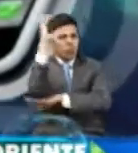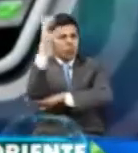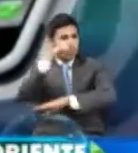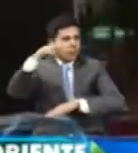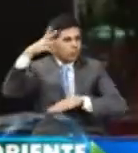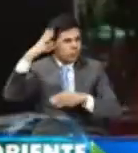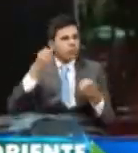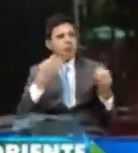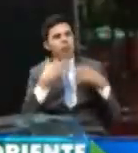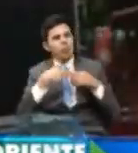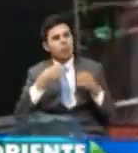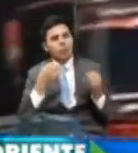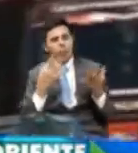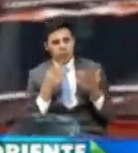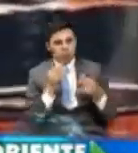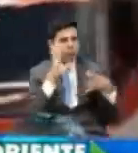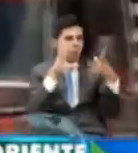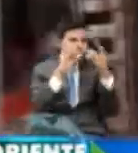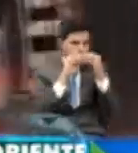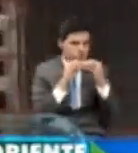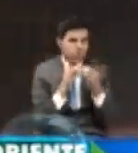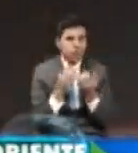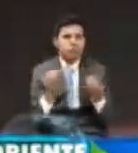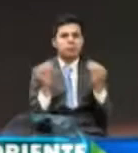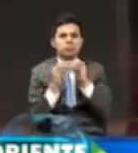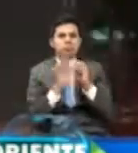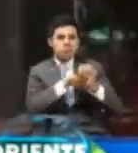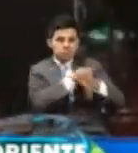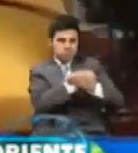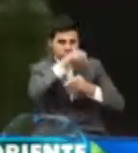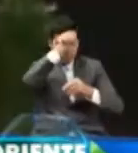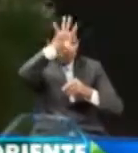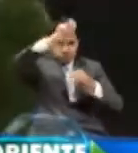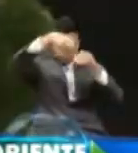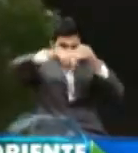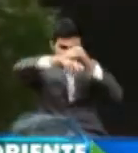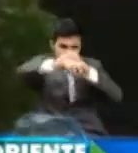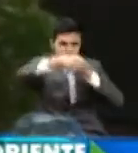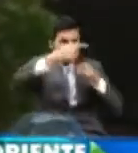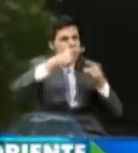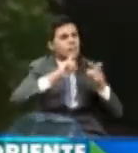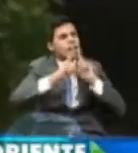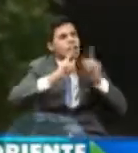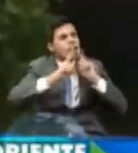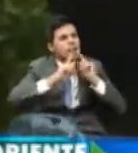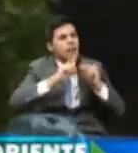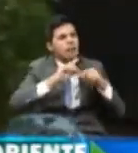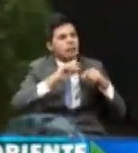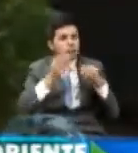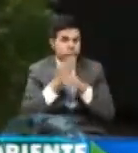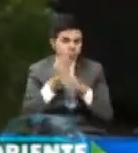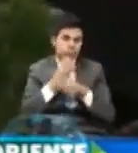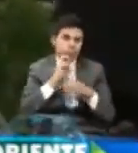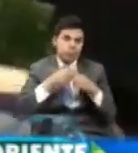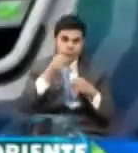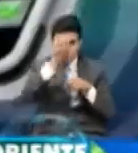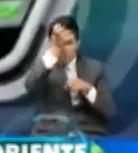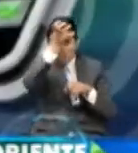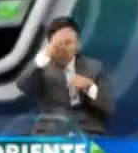de Santander. Además, con el jefe de la cartera de Minas se les pondrá la problemática ante las dificultades que hay para transportar